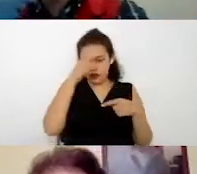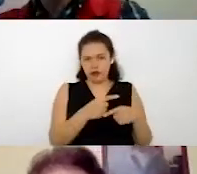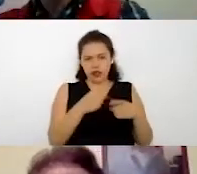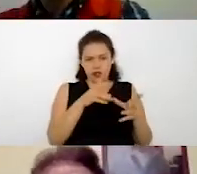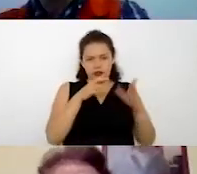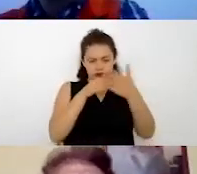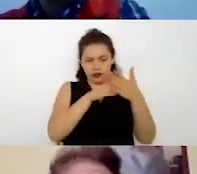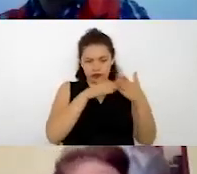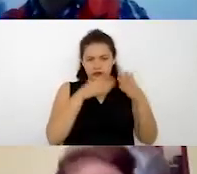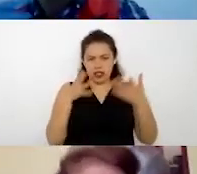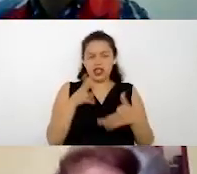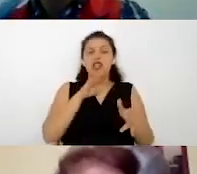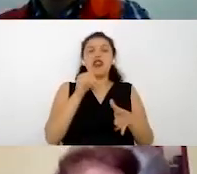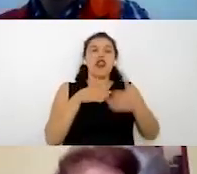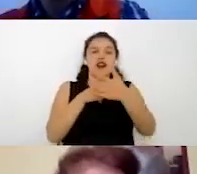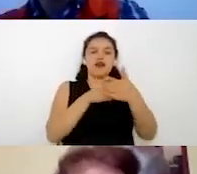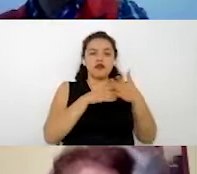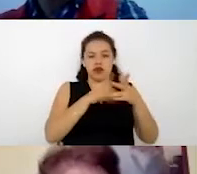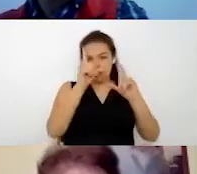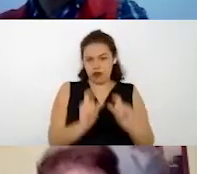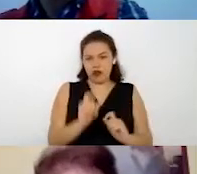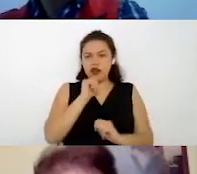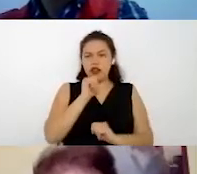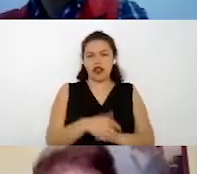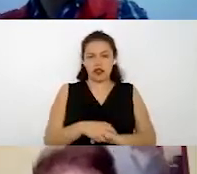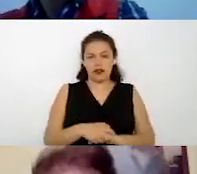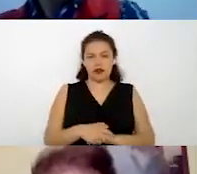no se va a frenar, no se va a aminorar. ¿Ok?